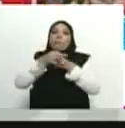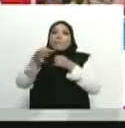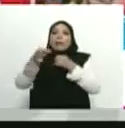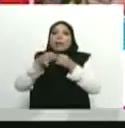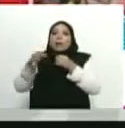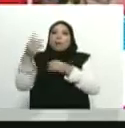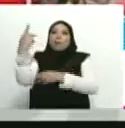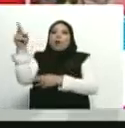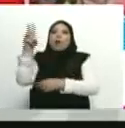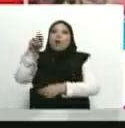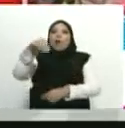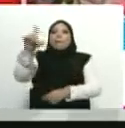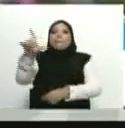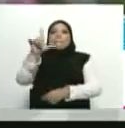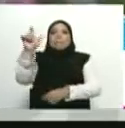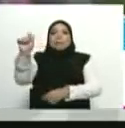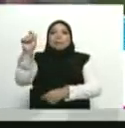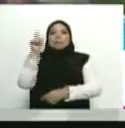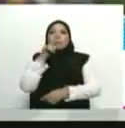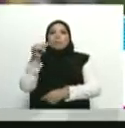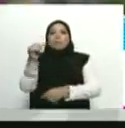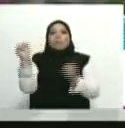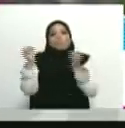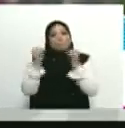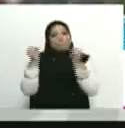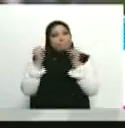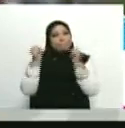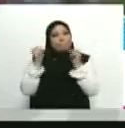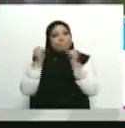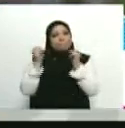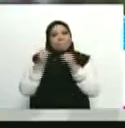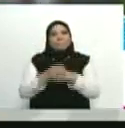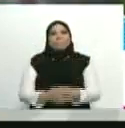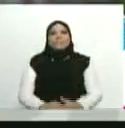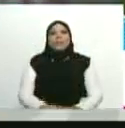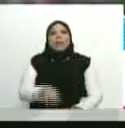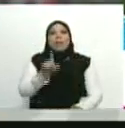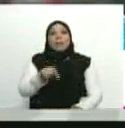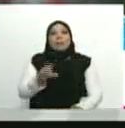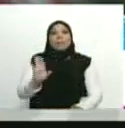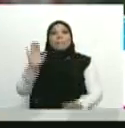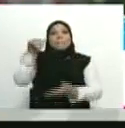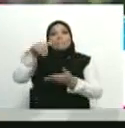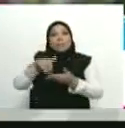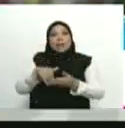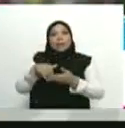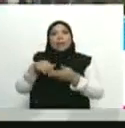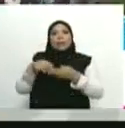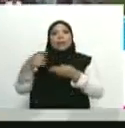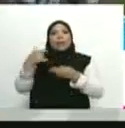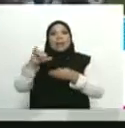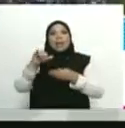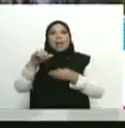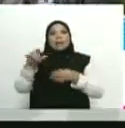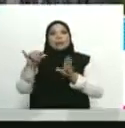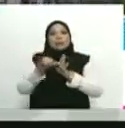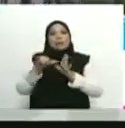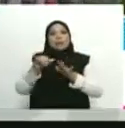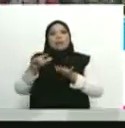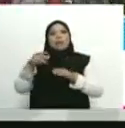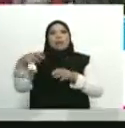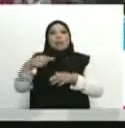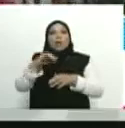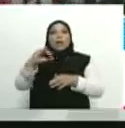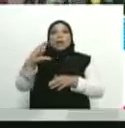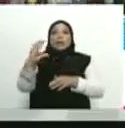Náguara. Tremenda marcha en Mérida. Igualmente en Miranda, la gente de Río Chico. ¿Ah?